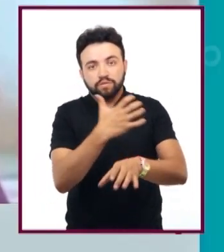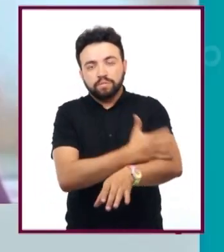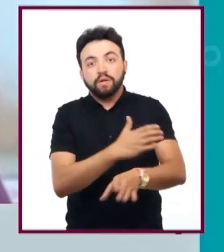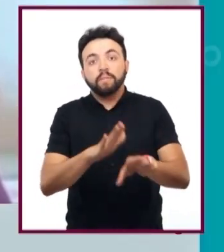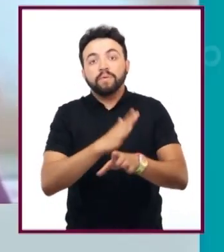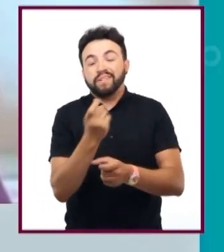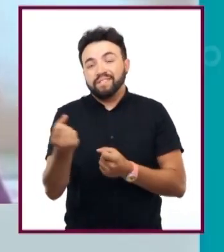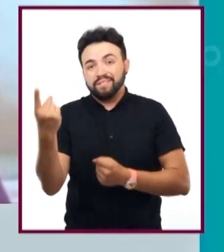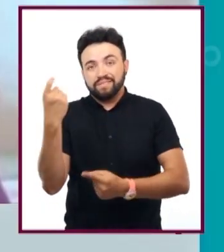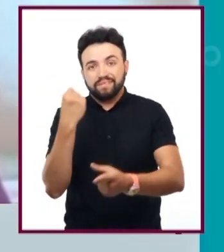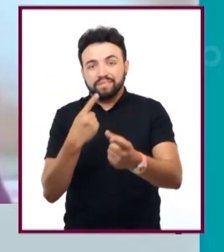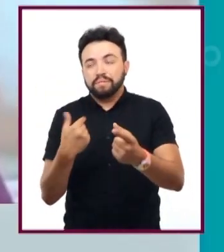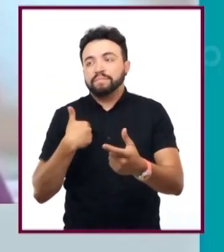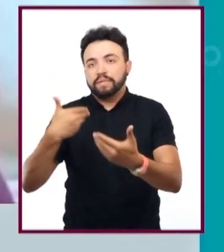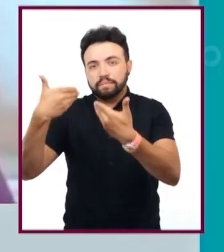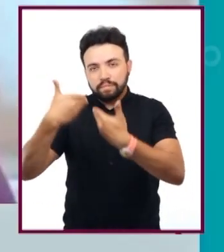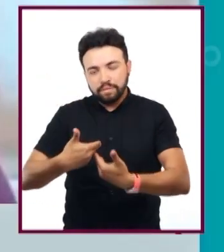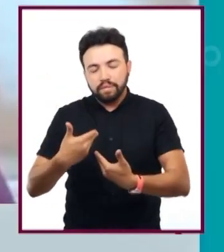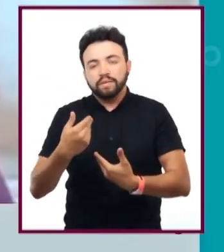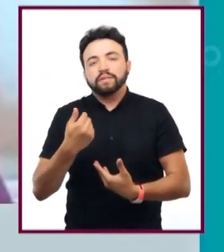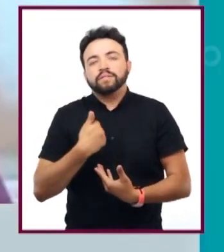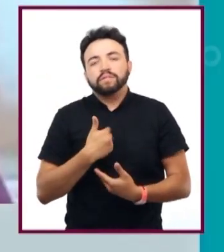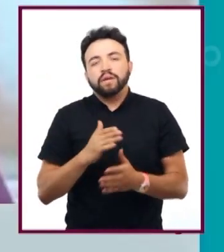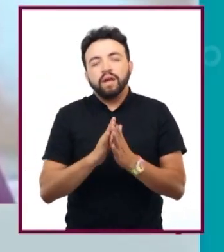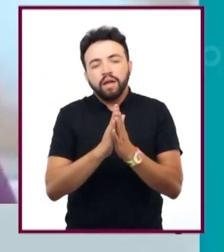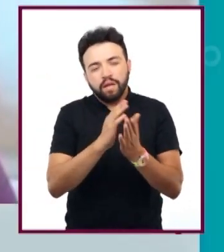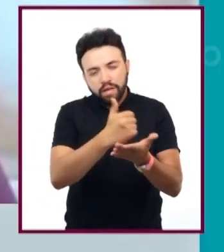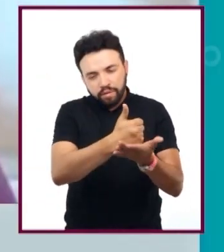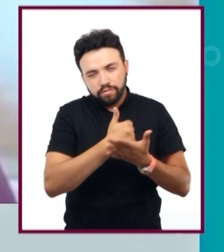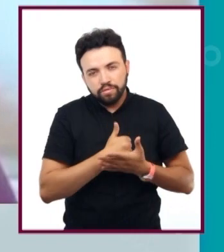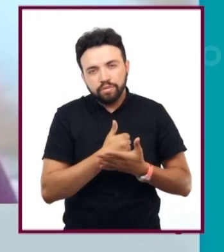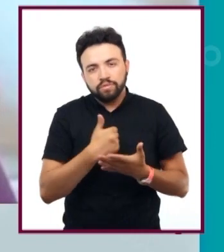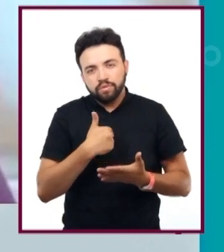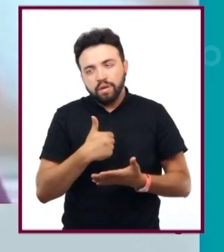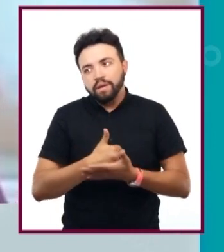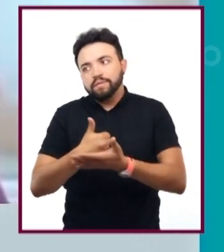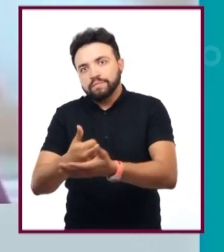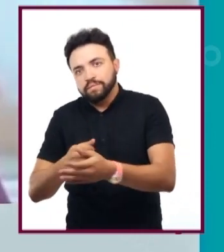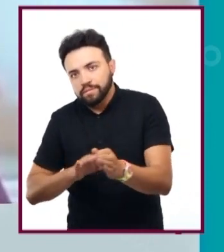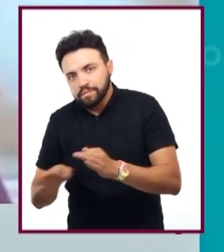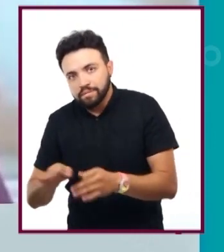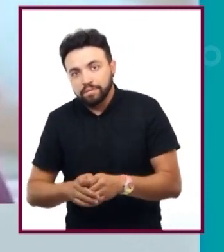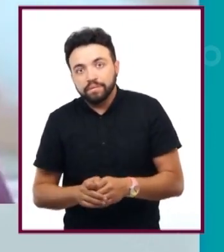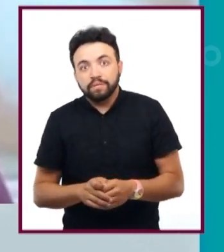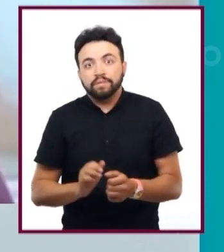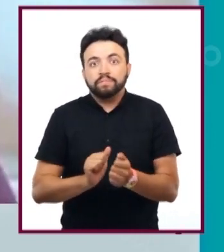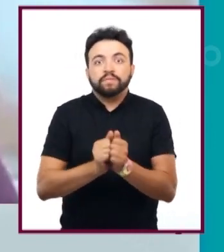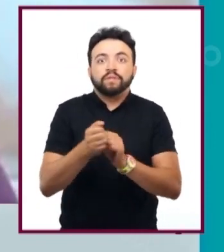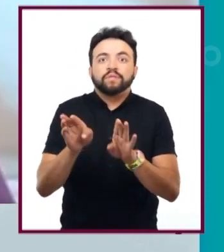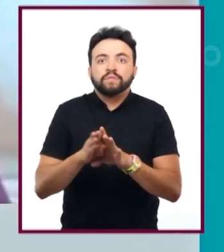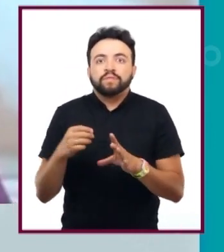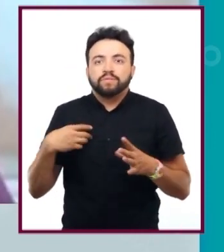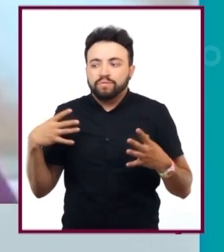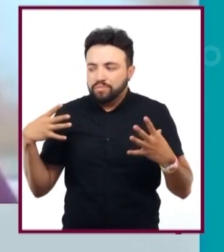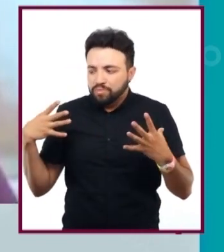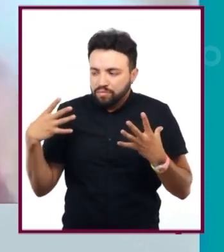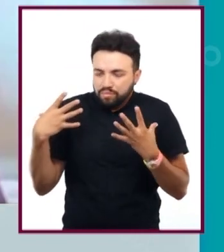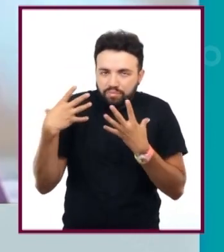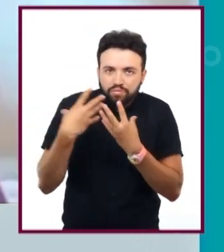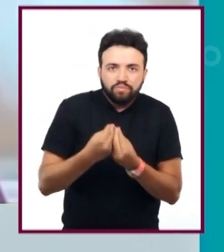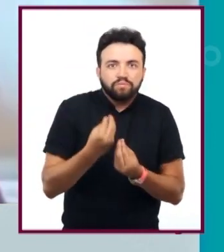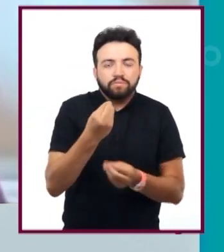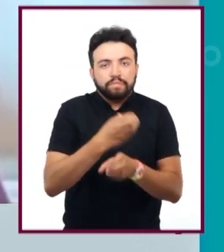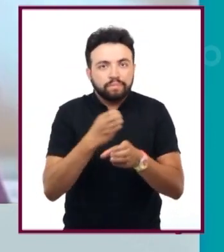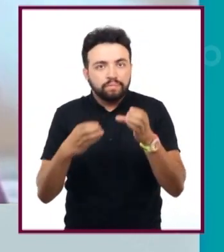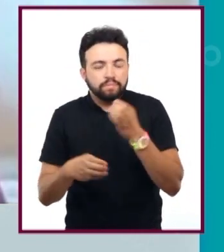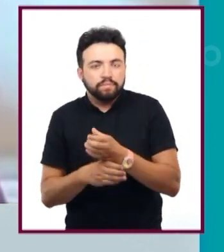He tenido que ser paciente en la escuela con mis compañeros porque algunas veces me piden que les ayude con trabajos y así, y a veces se